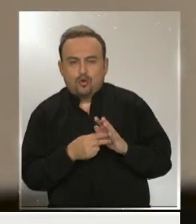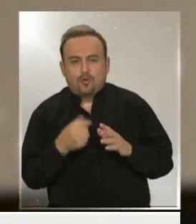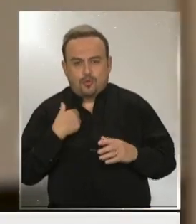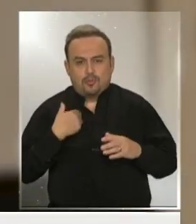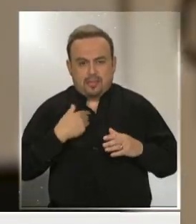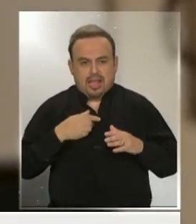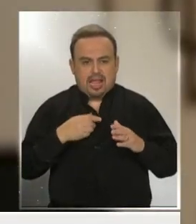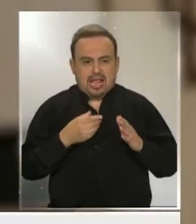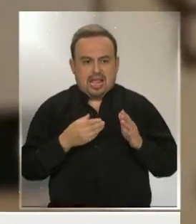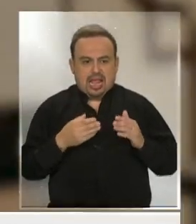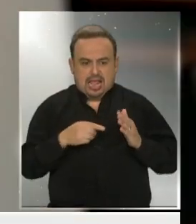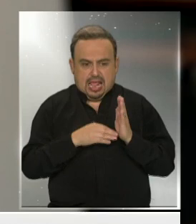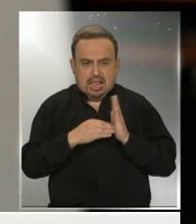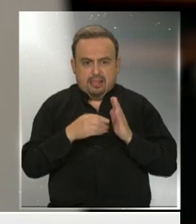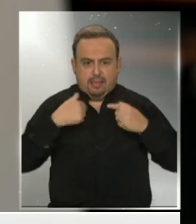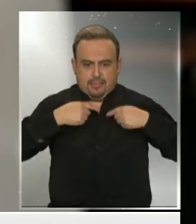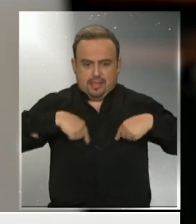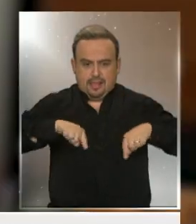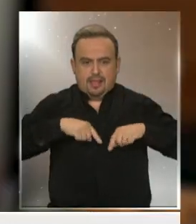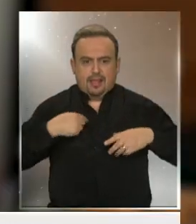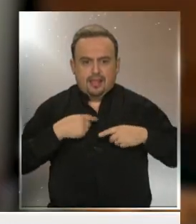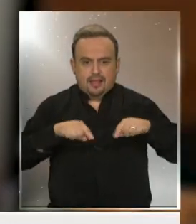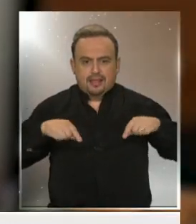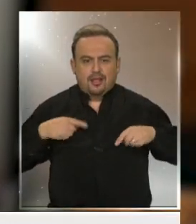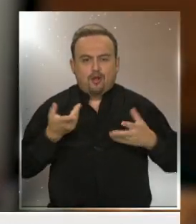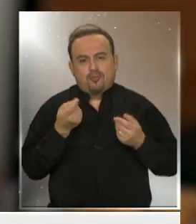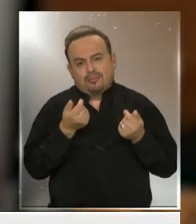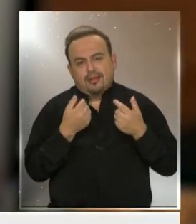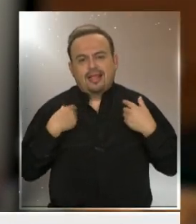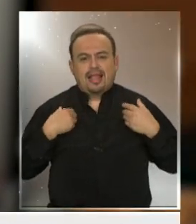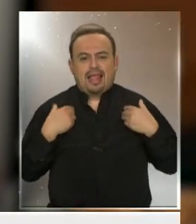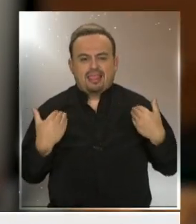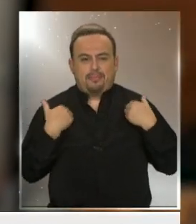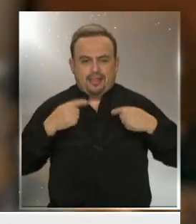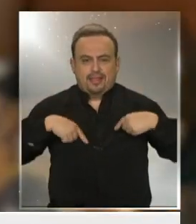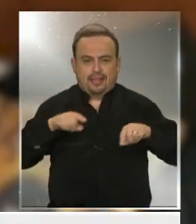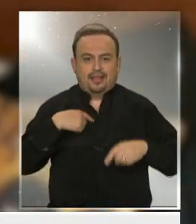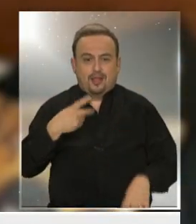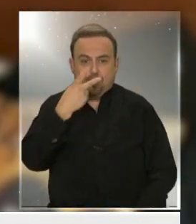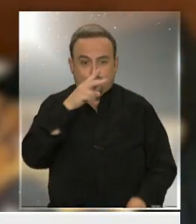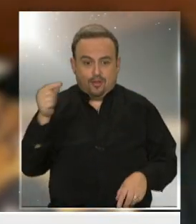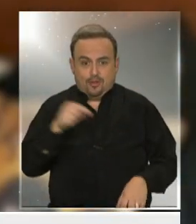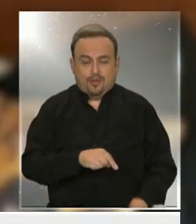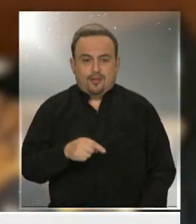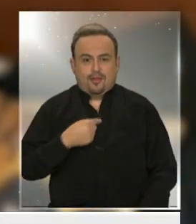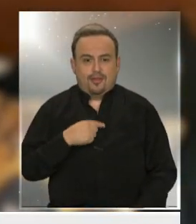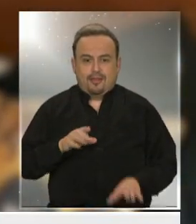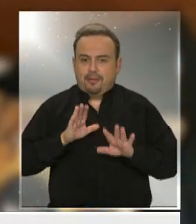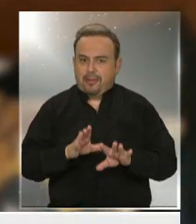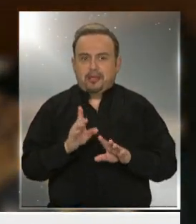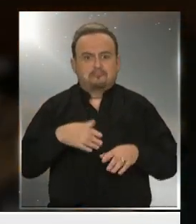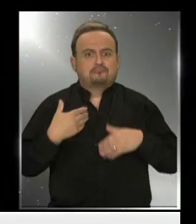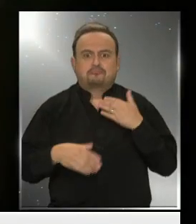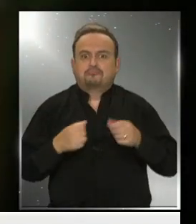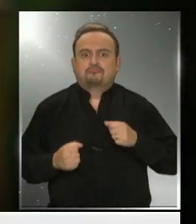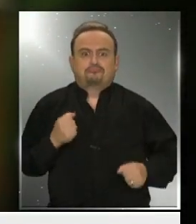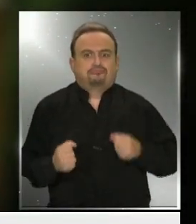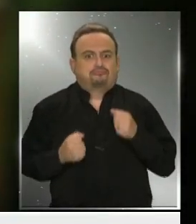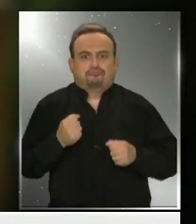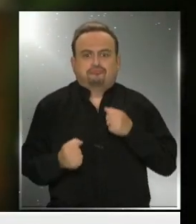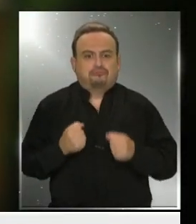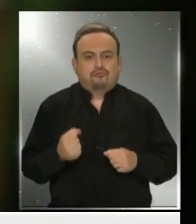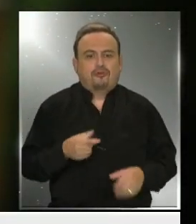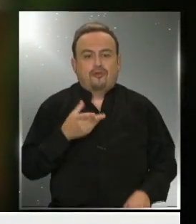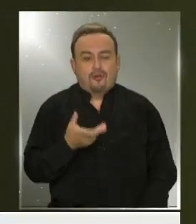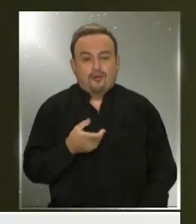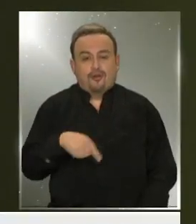en mi departamento una especie de gimnasio. Llegó hace 2 semanas y desde hace 2 semanas que esta trotadora no ha parado de funcionar.